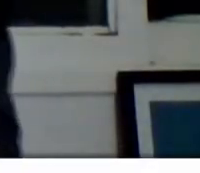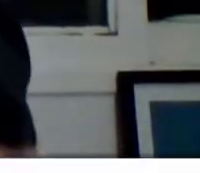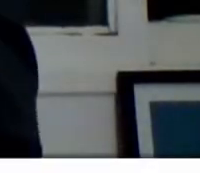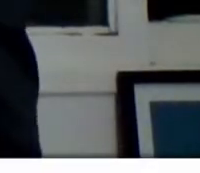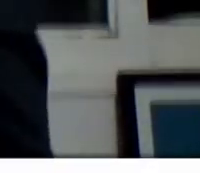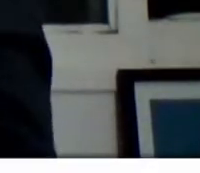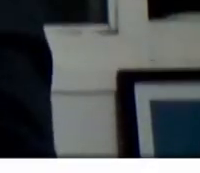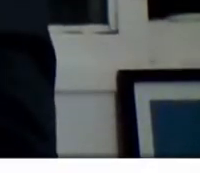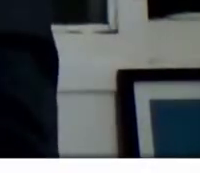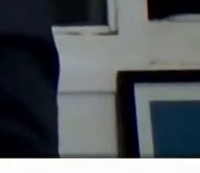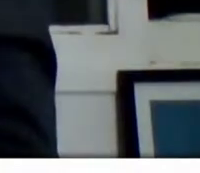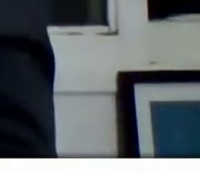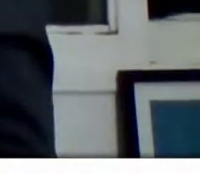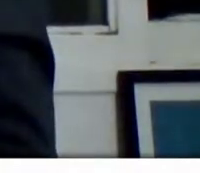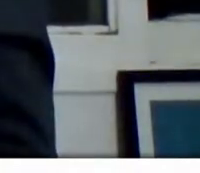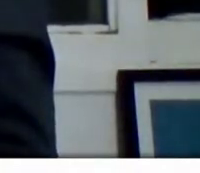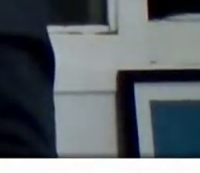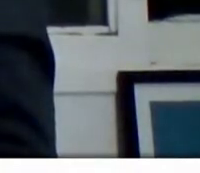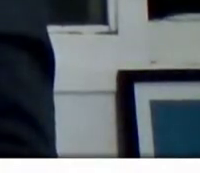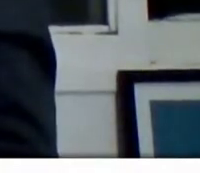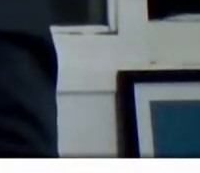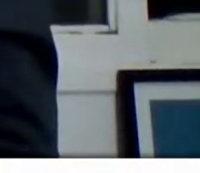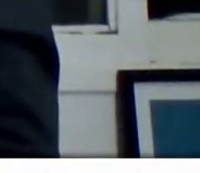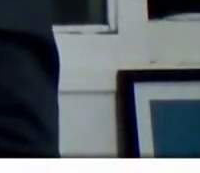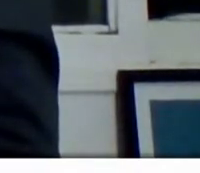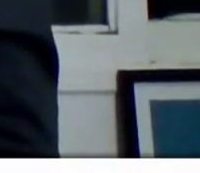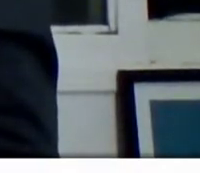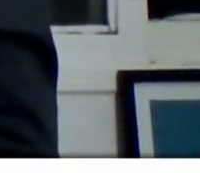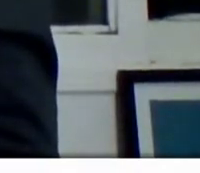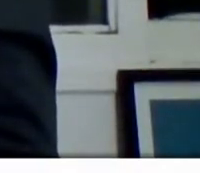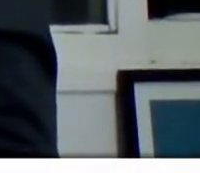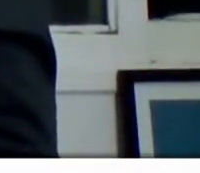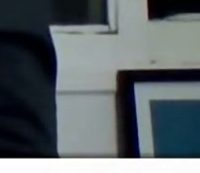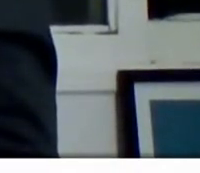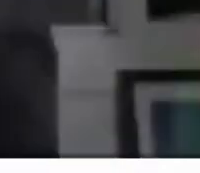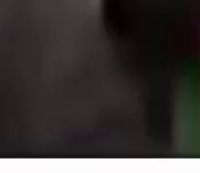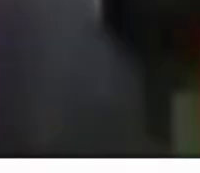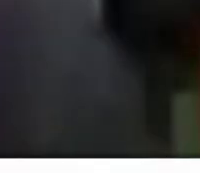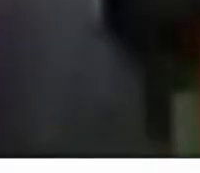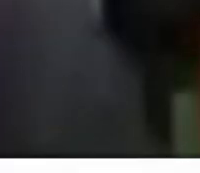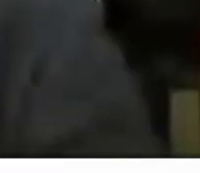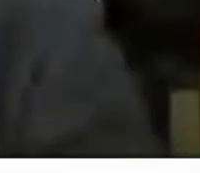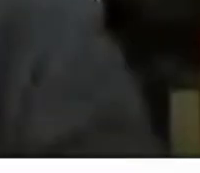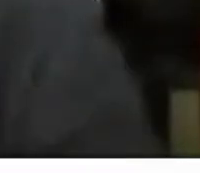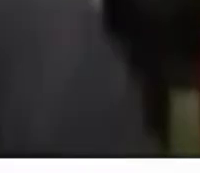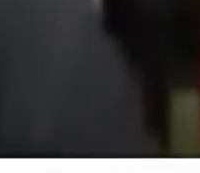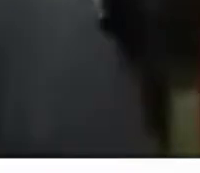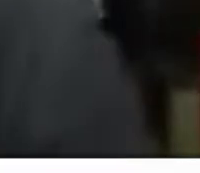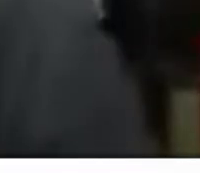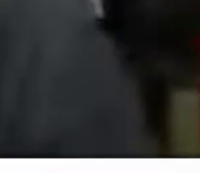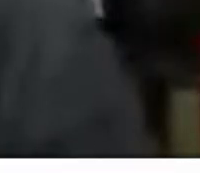¿Cómo no? Se toma nota por secretaría, diputada Catalini. No la estamos escuchando.